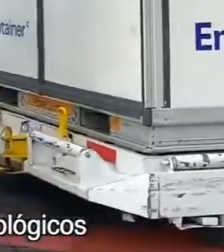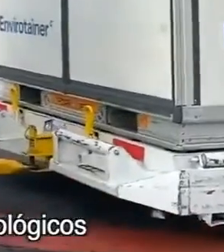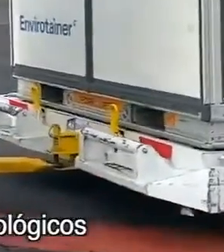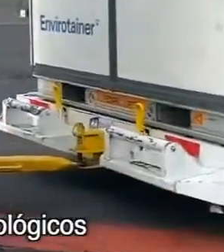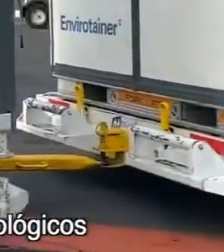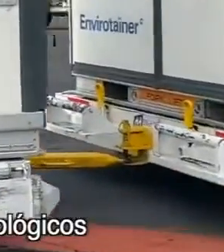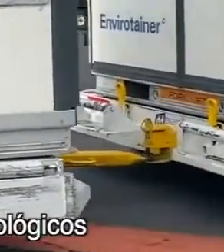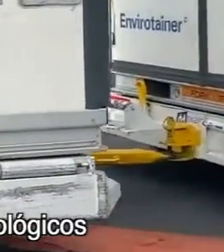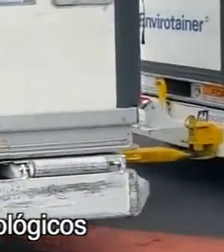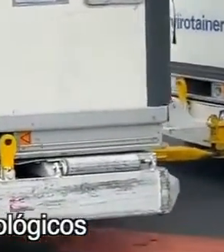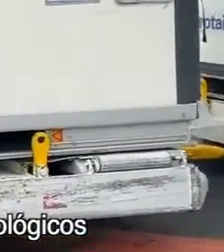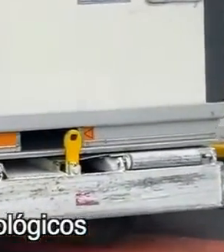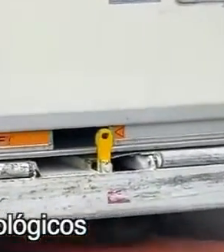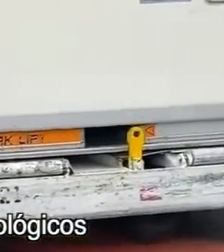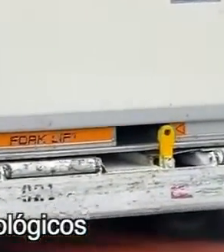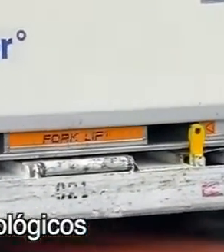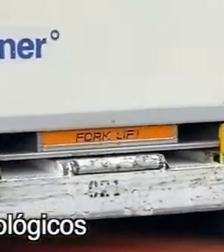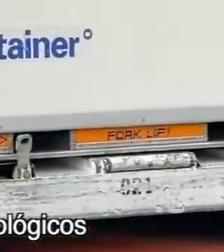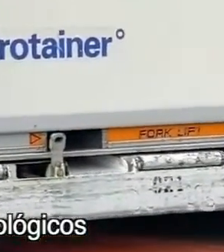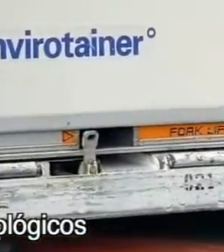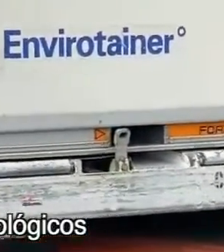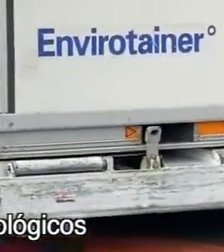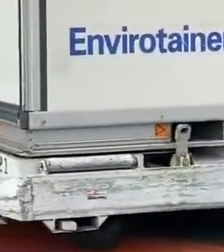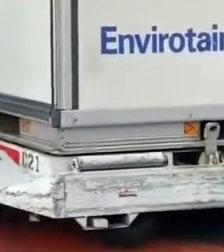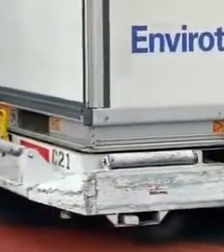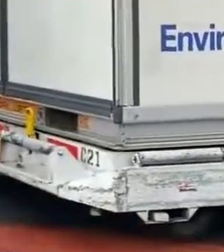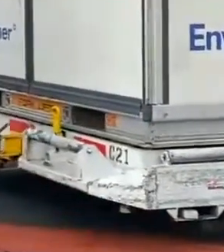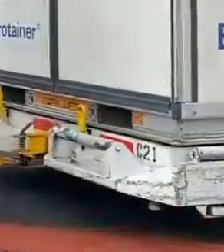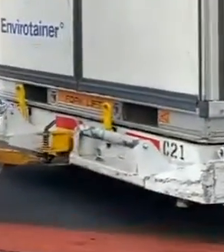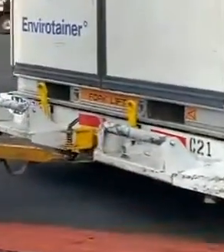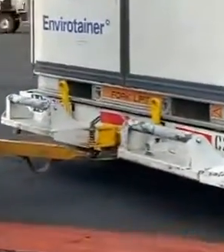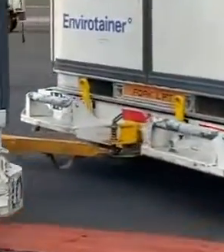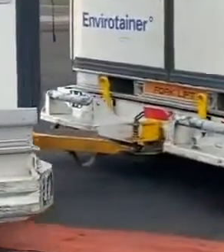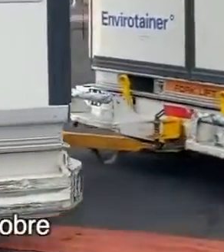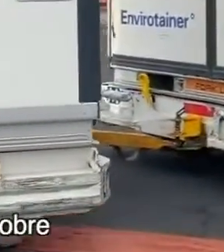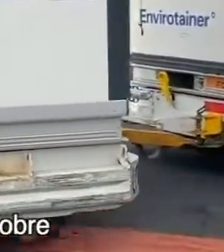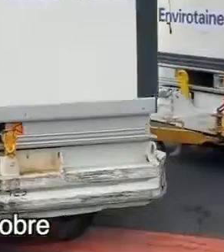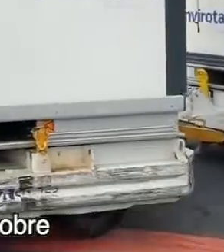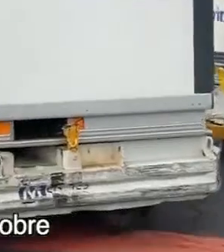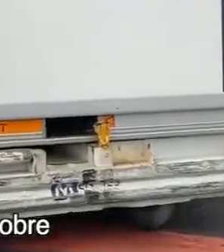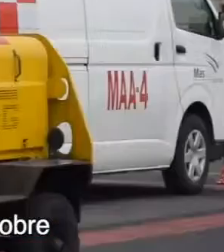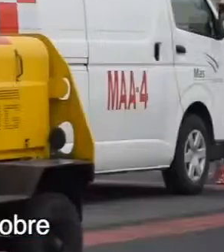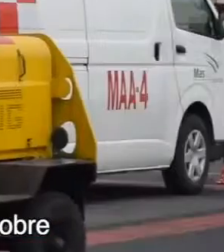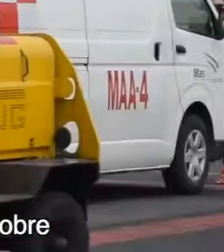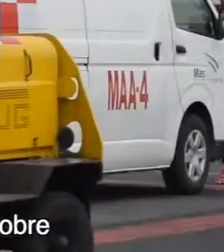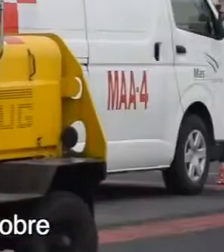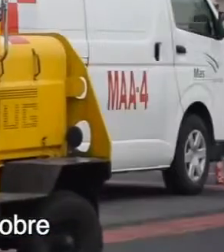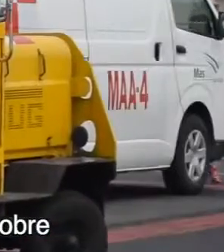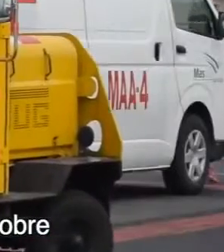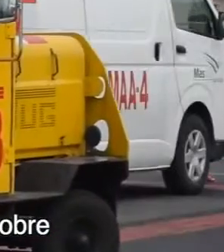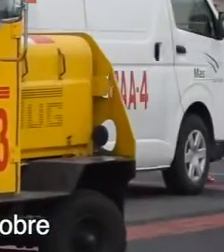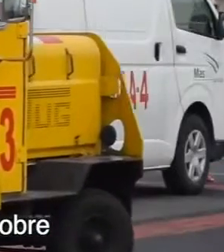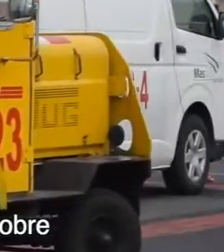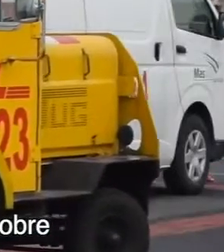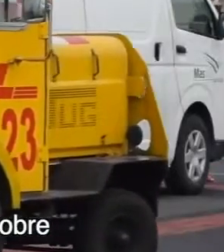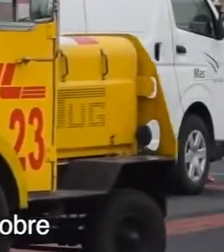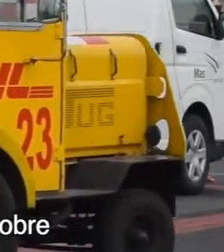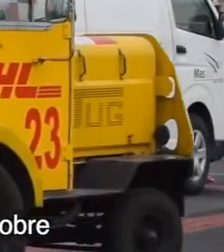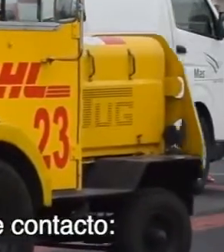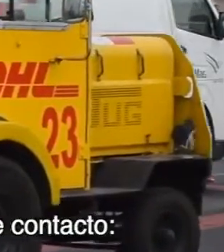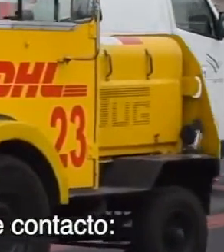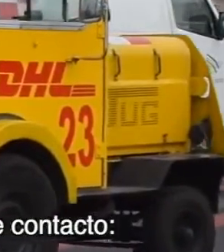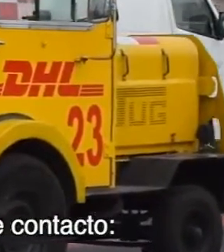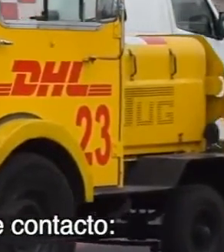42.347.665 biológicos desde el 23 de diciembre del año pasado. Ante cualquier duda, comentario e inquietud sobre la vacunación